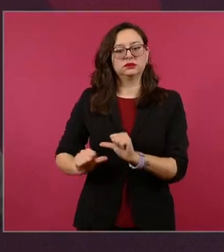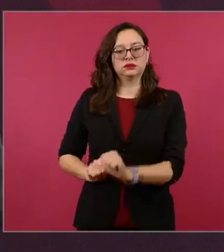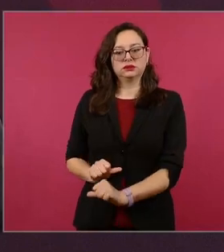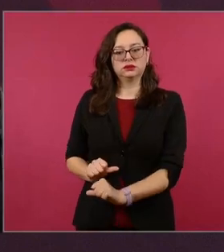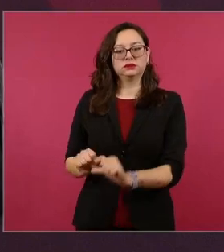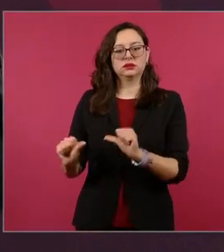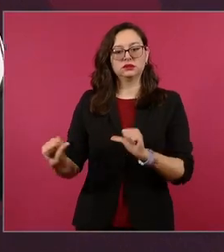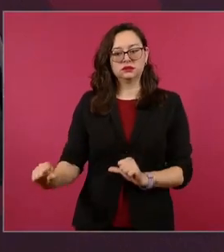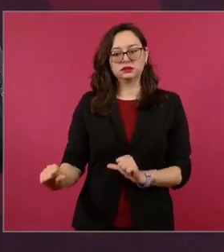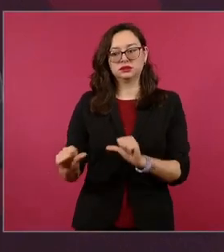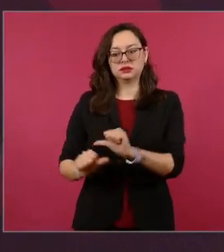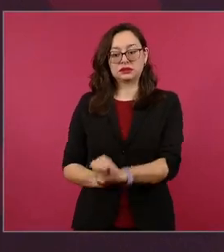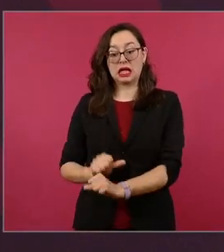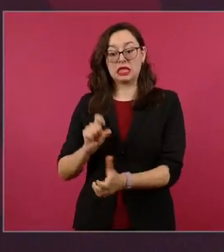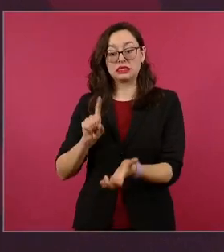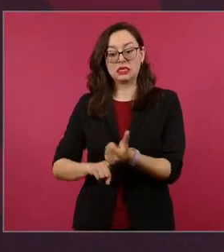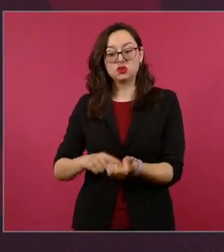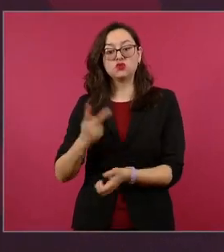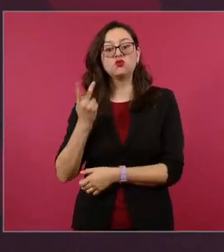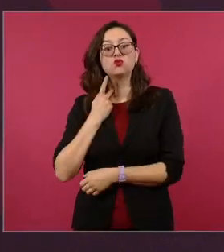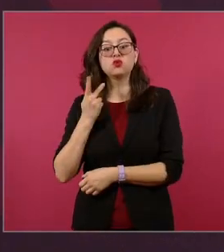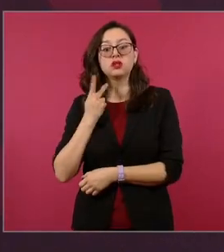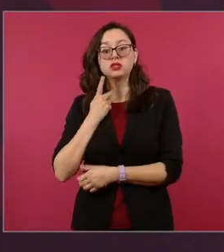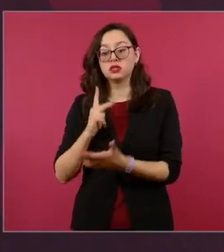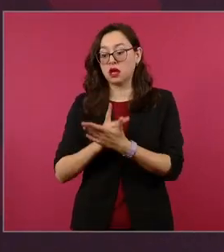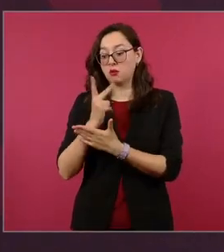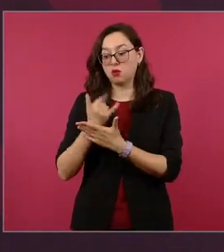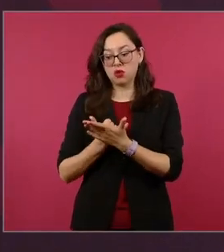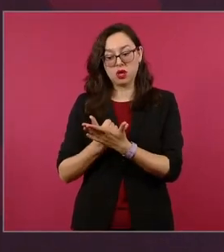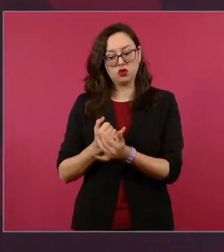sin cambiar la política económica,